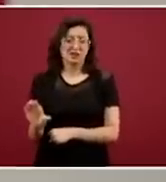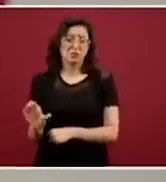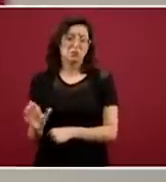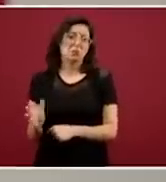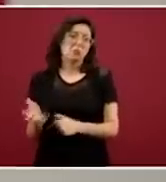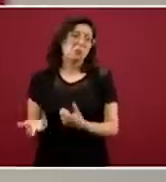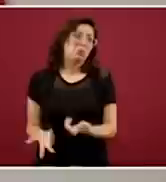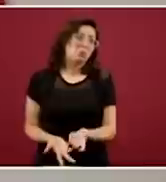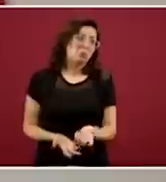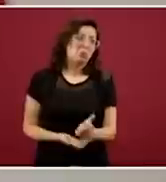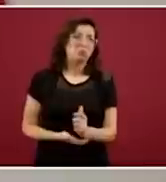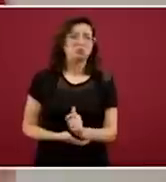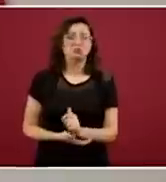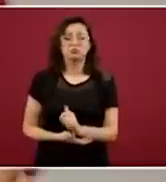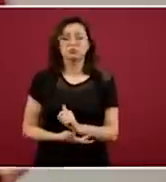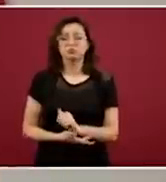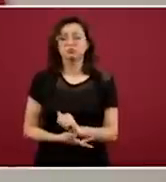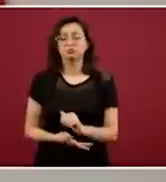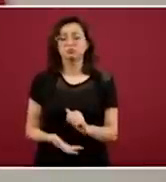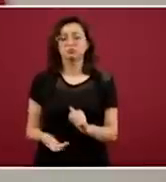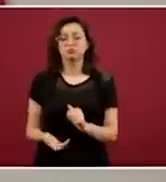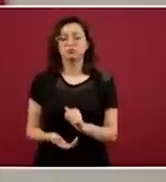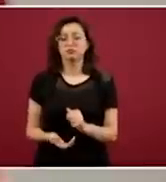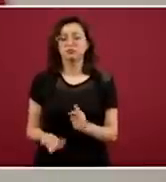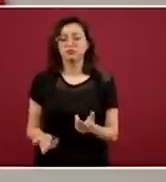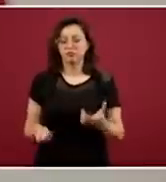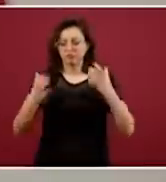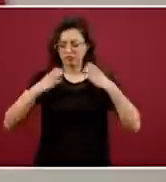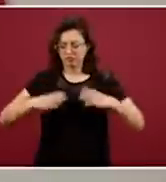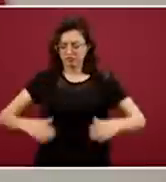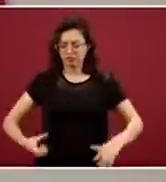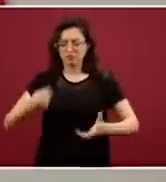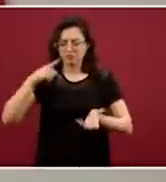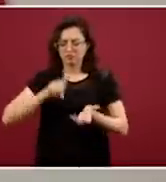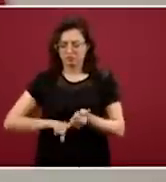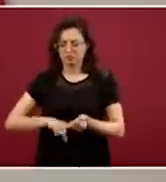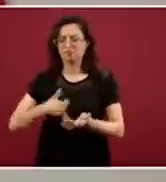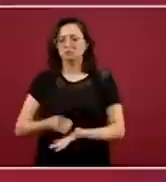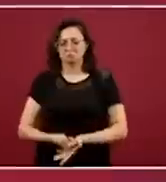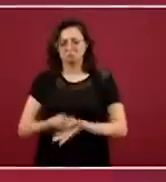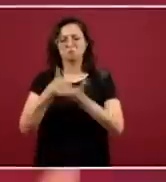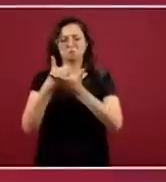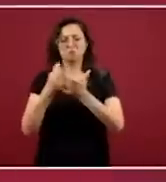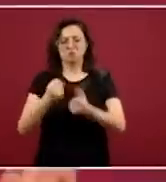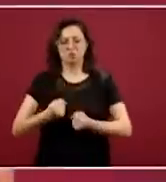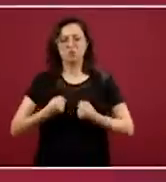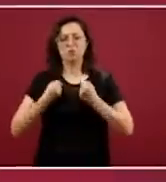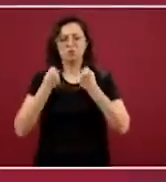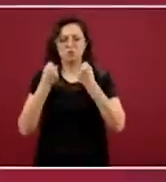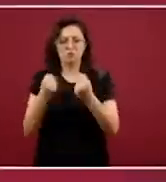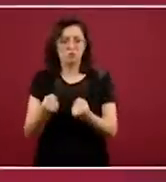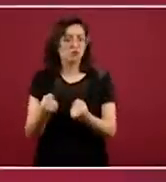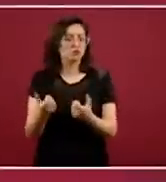en los mecanismos de funcionamiento del sistema inmune. Es una